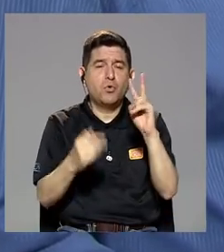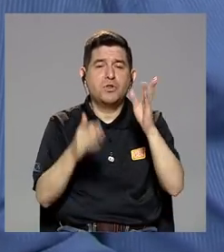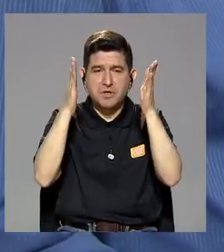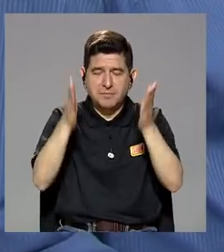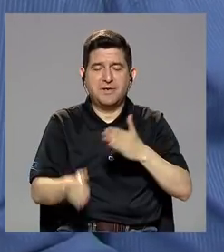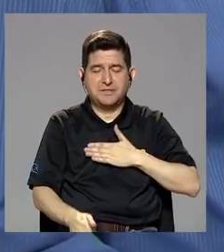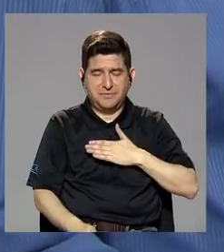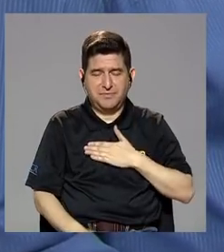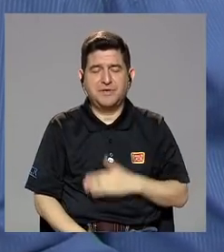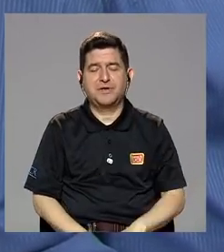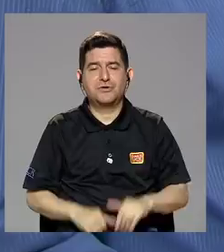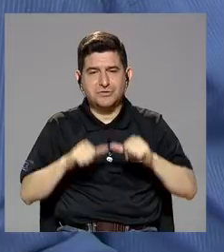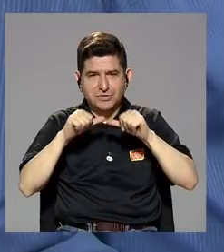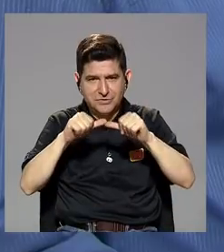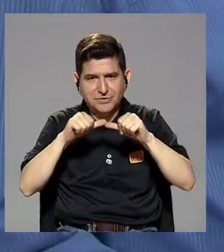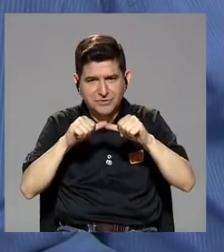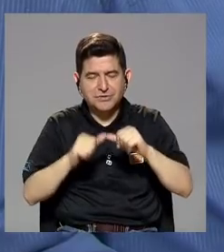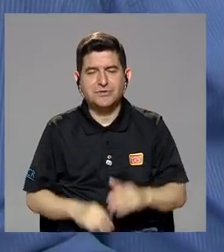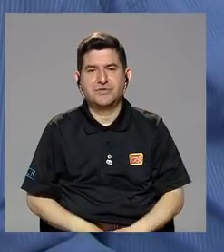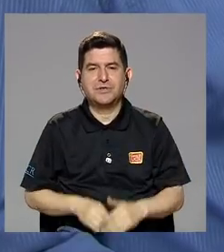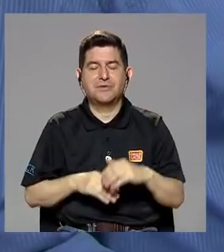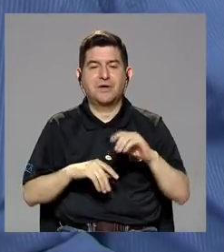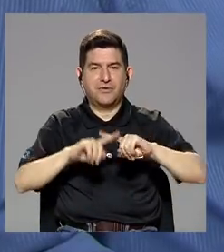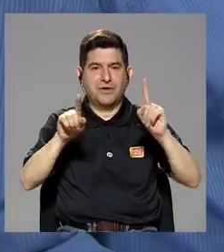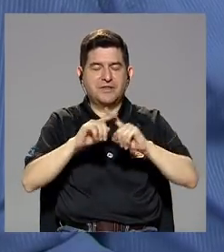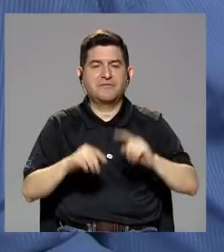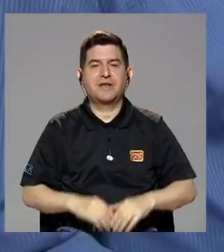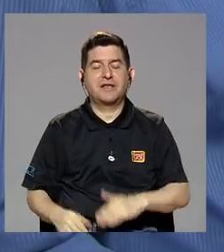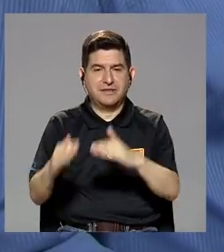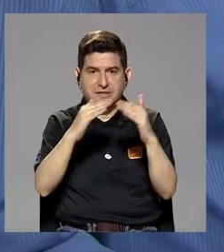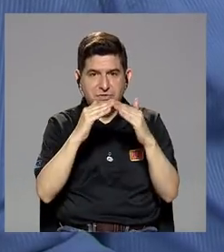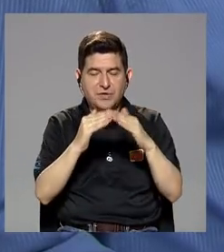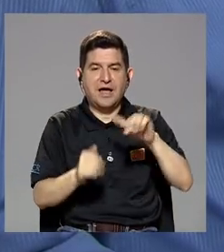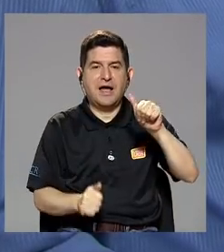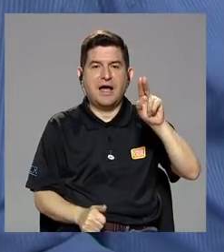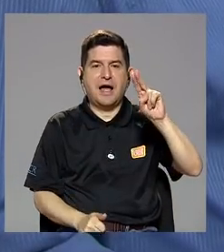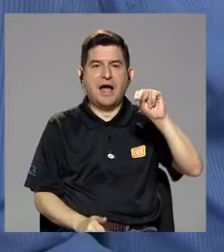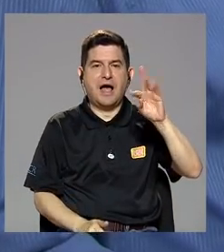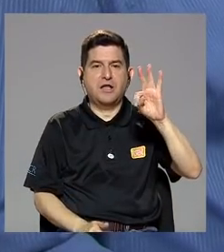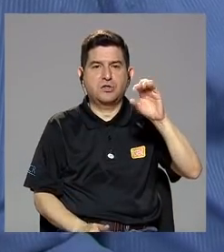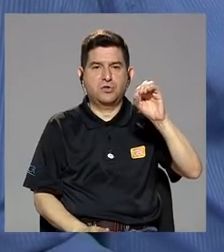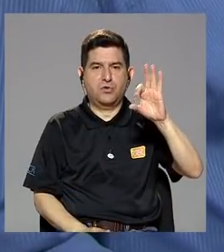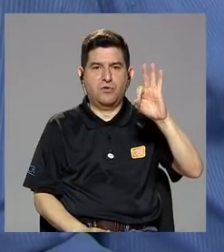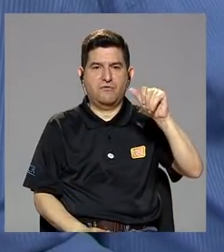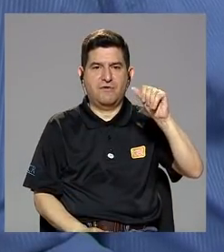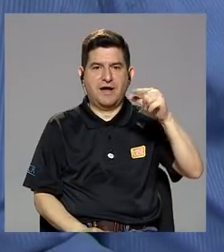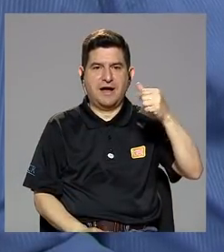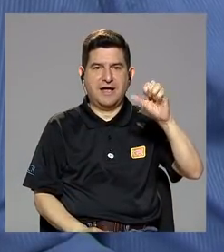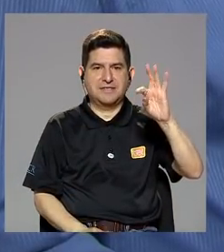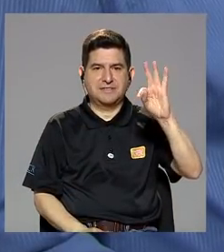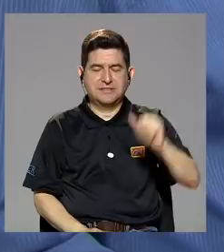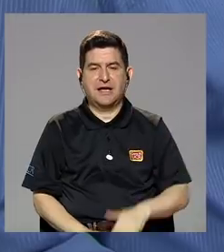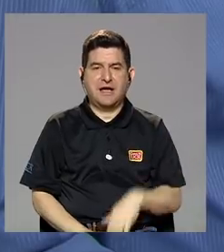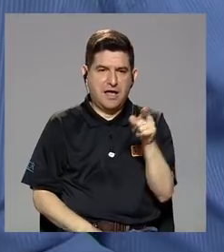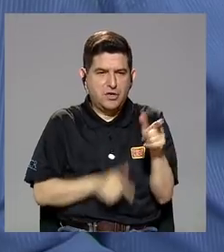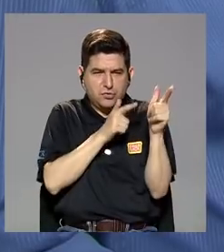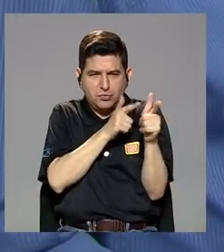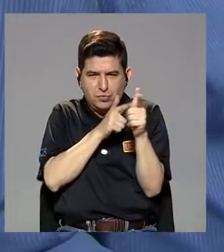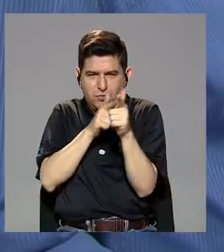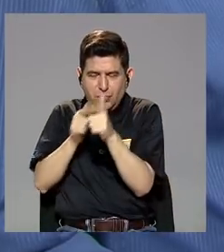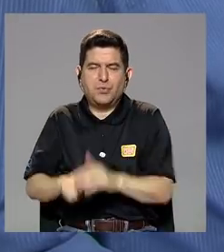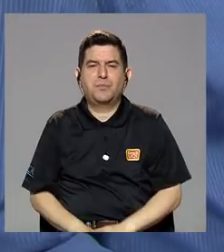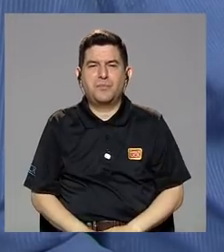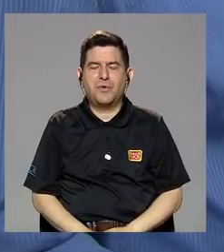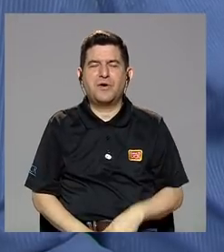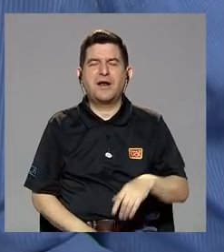compañeros medios dirigentes en la ciudad de antofagasta que fueron fusilados por la famosa caravana la